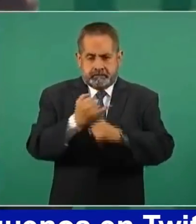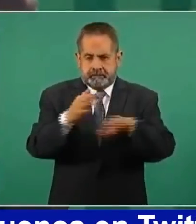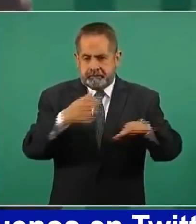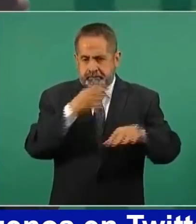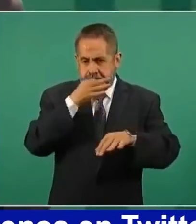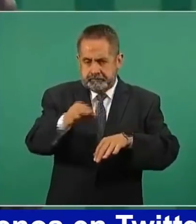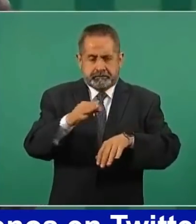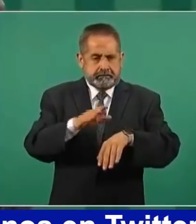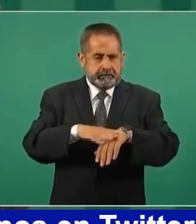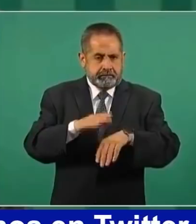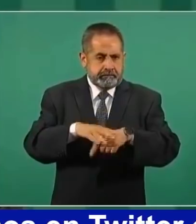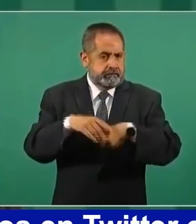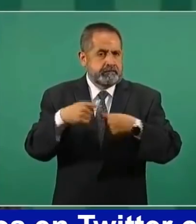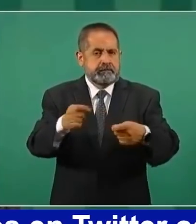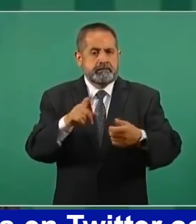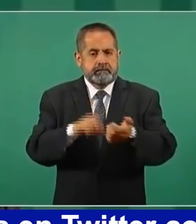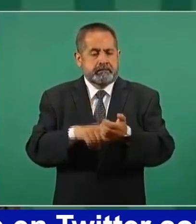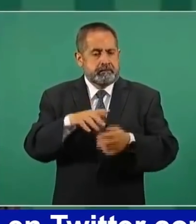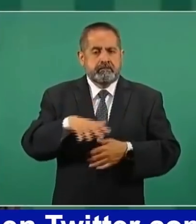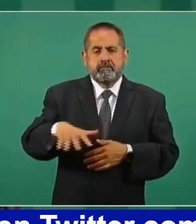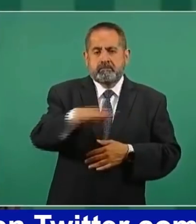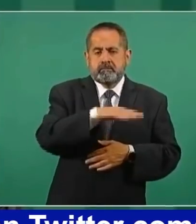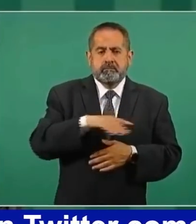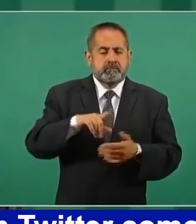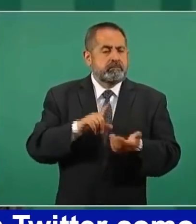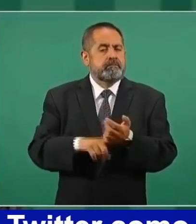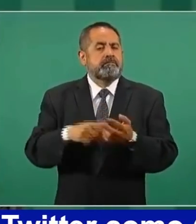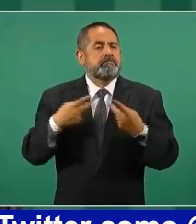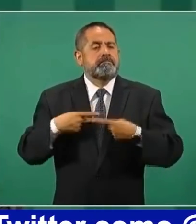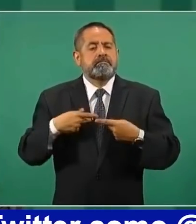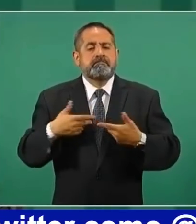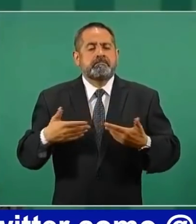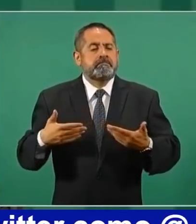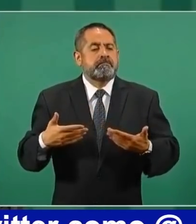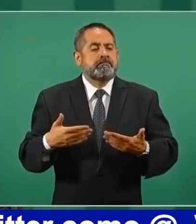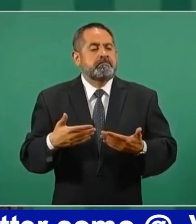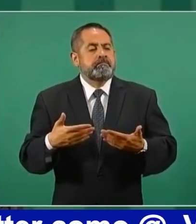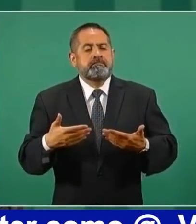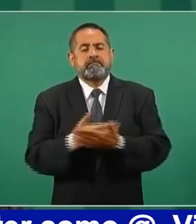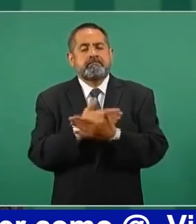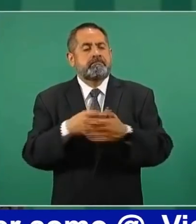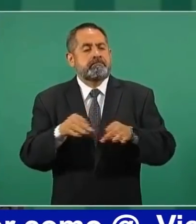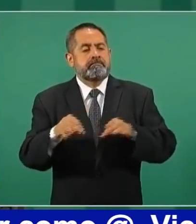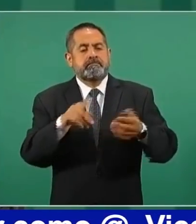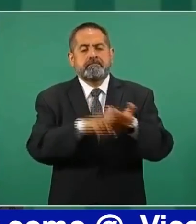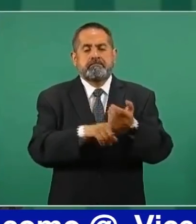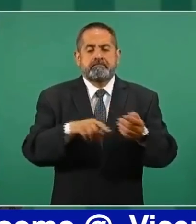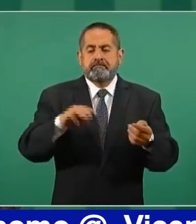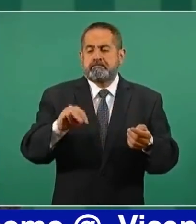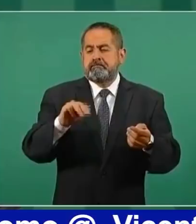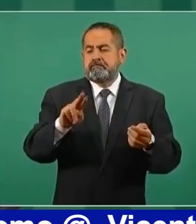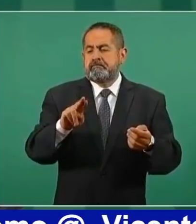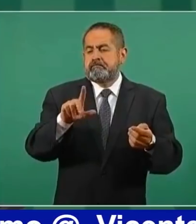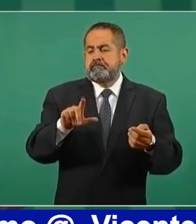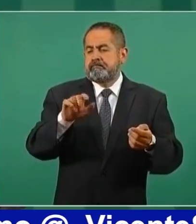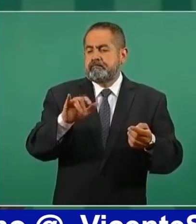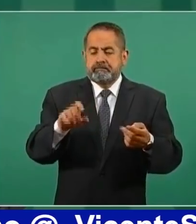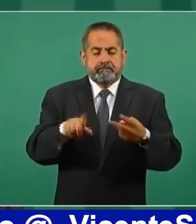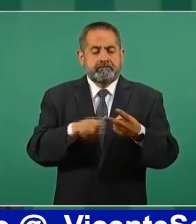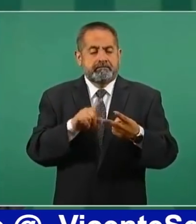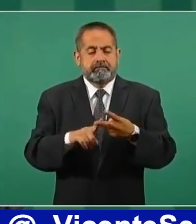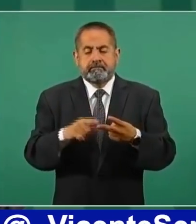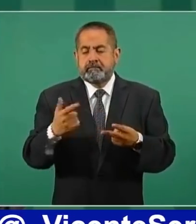informe a los trabajadores de esta mina que está en Guerrero